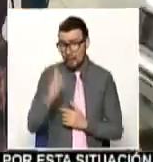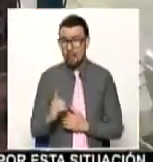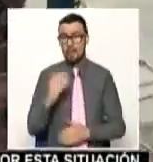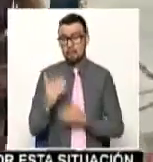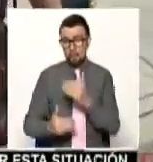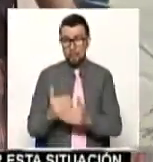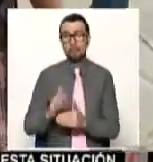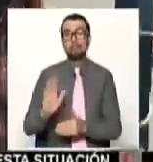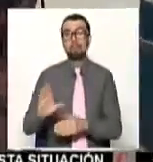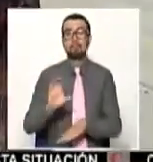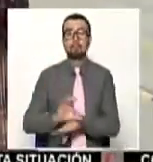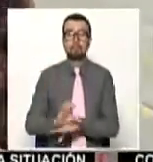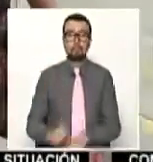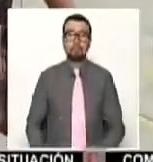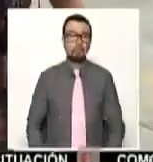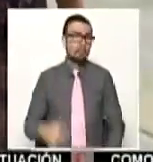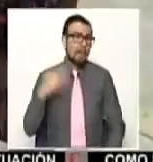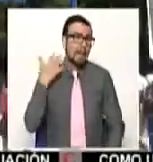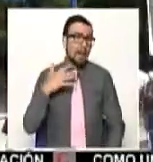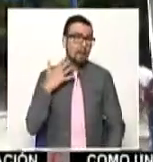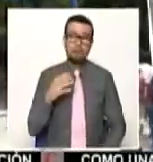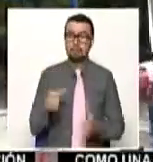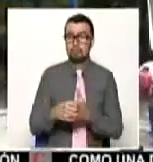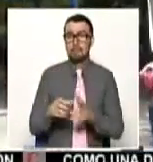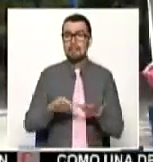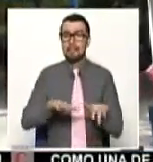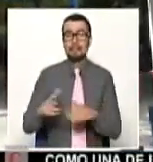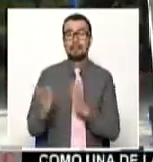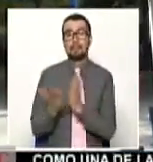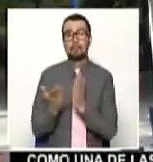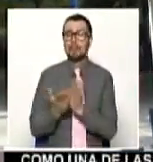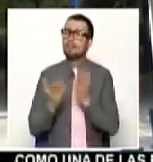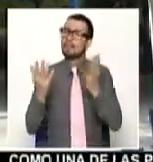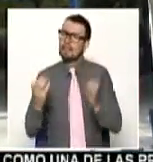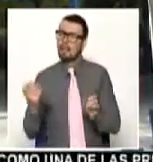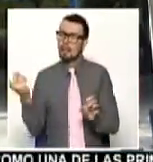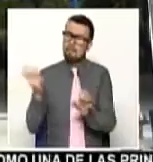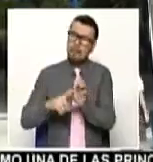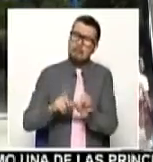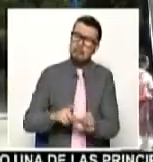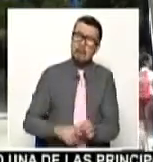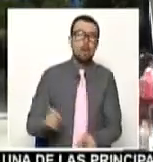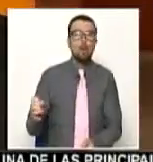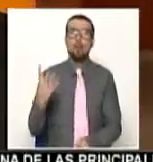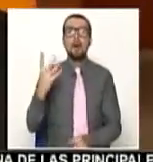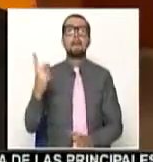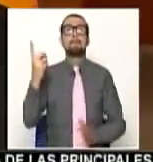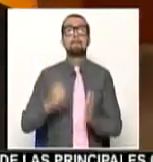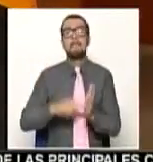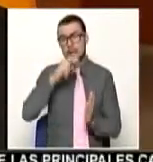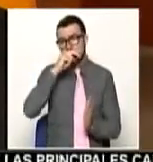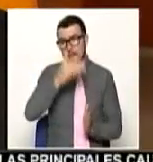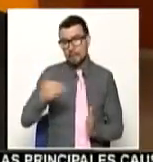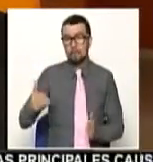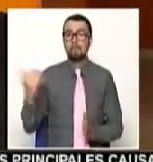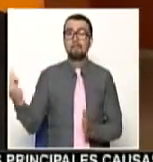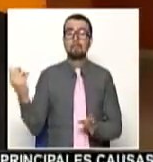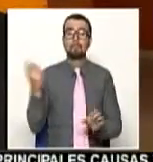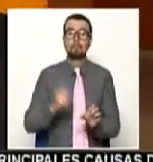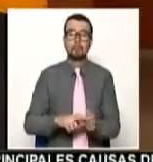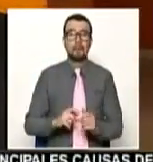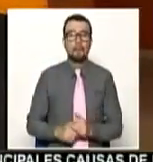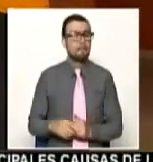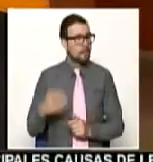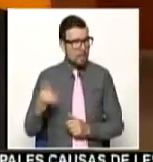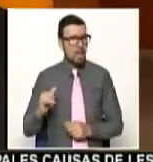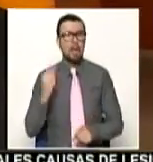ciudad. En Armenia, la Secretaría de Educación aspira a matricular 1.000 niños en esta jornada. A pesar de que hemos cumplido